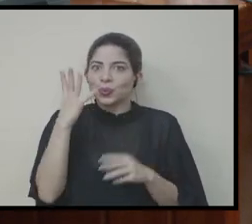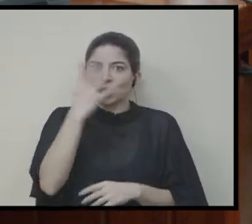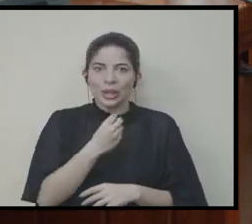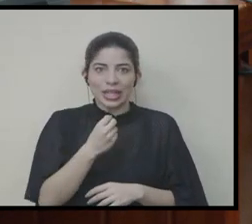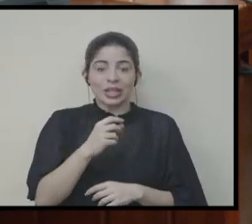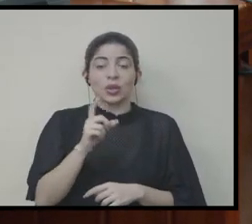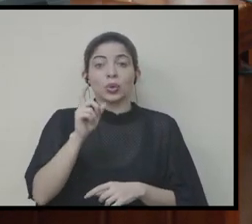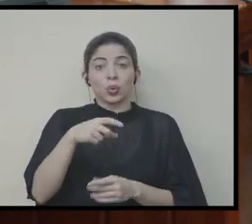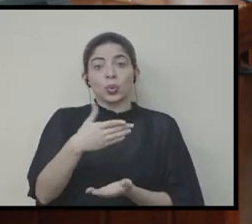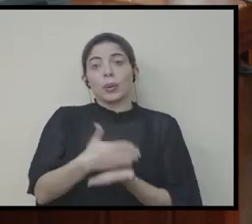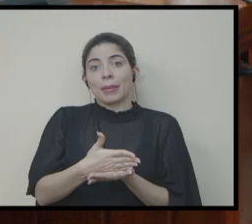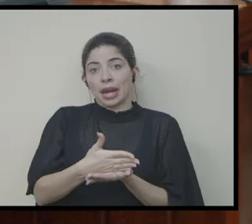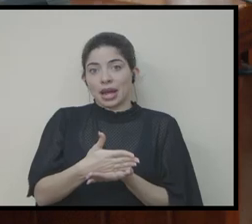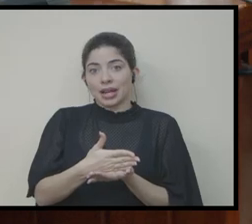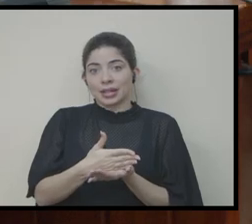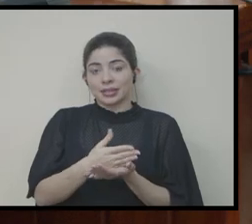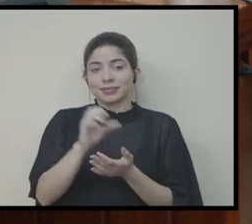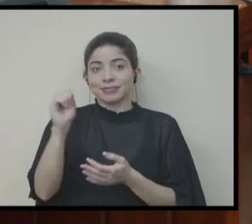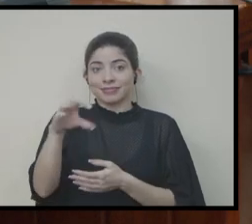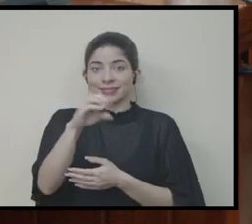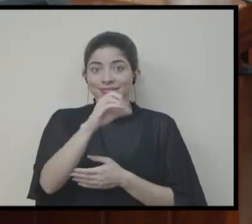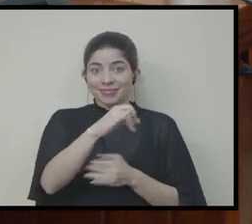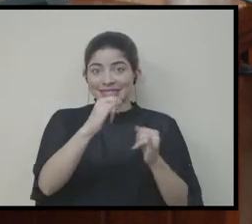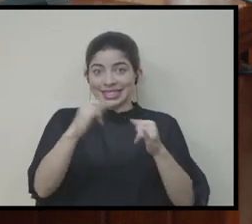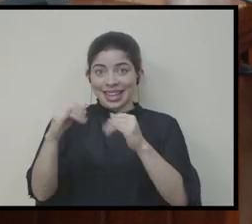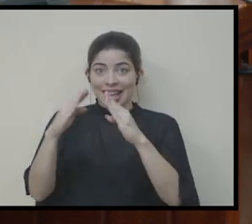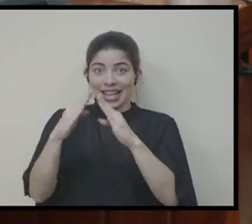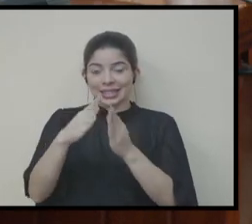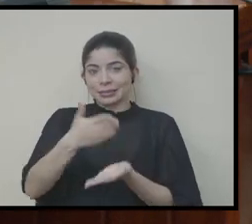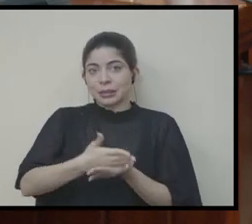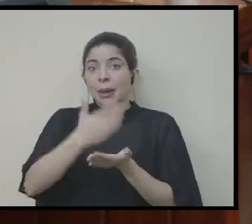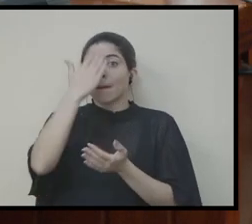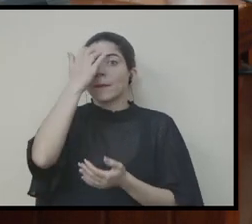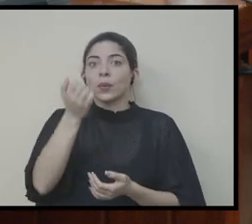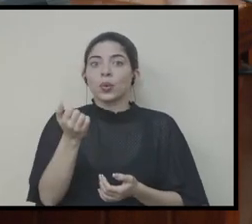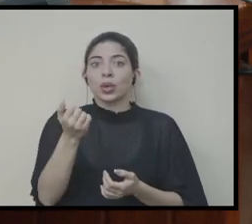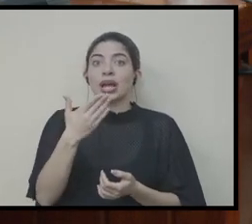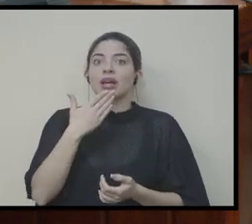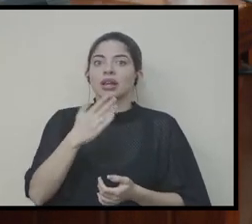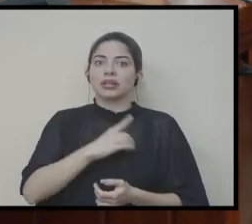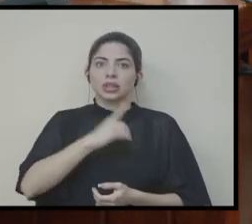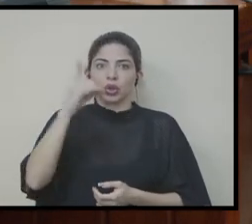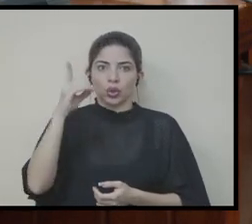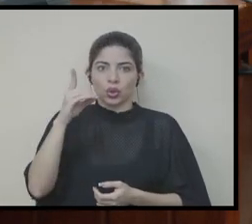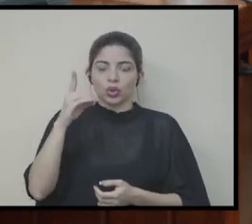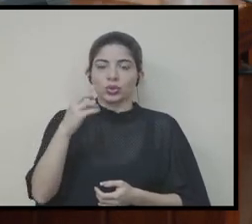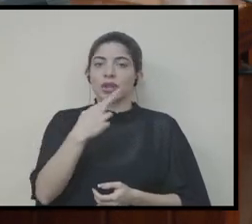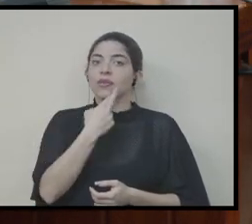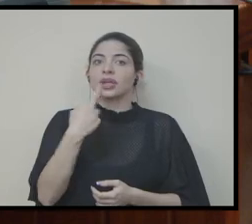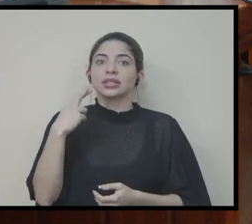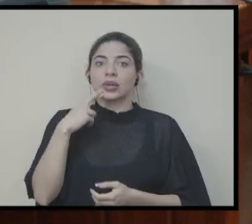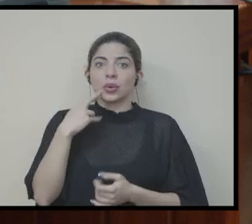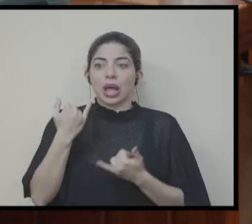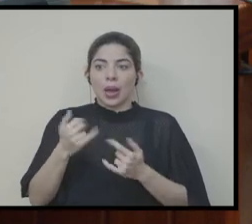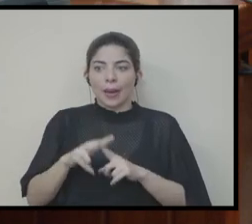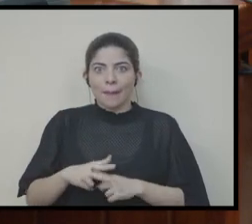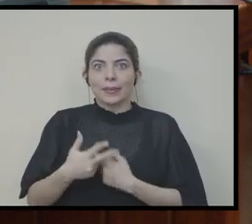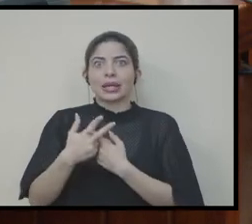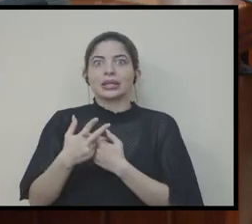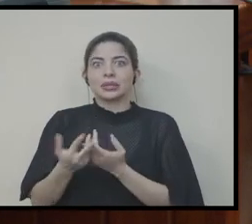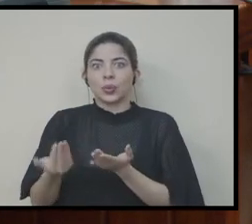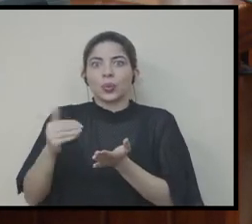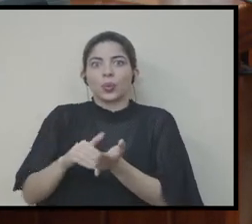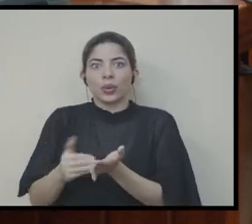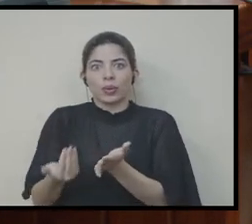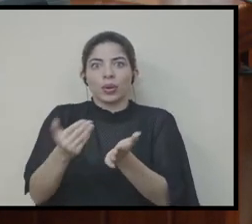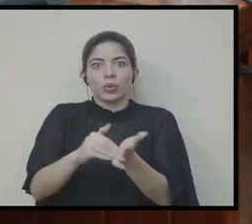Tuvimos que parar con los repartos a casas porque, gracias a Dios, los restaurantes empezaron a